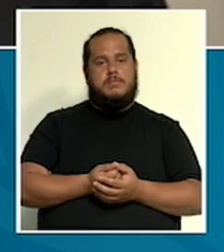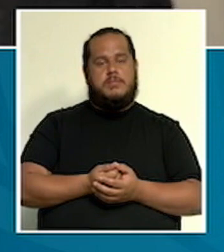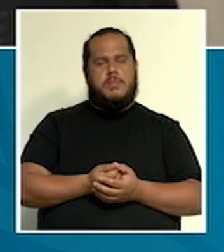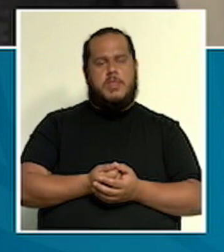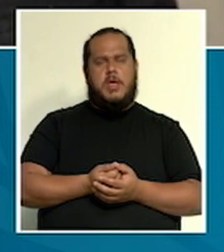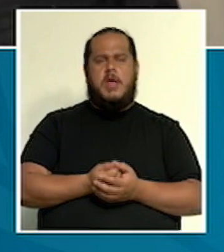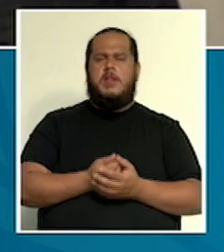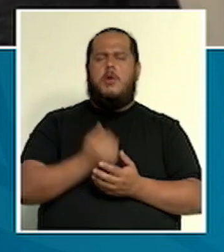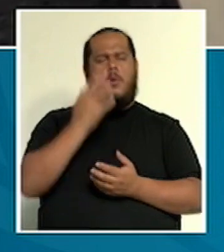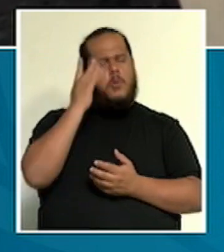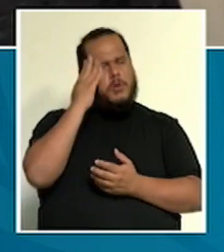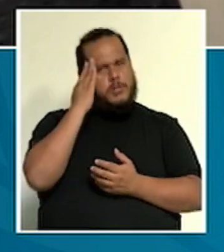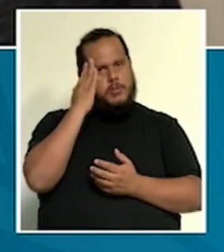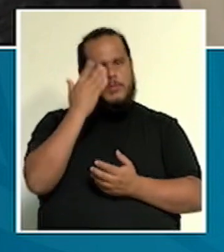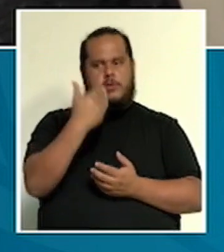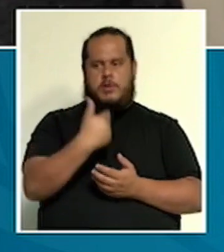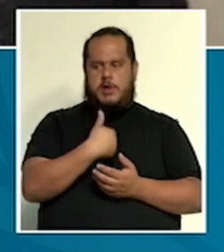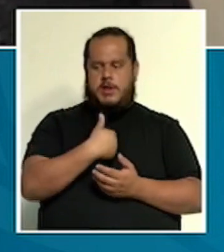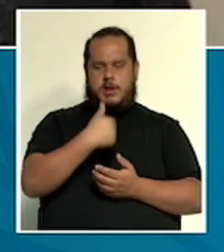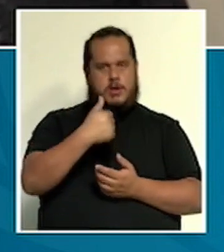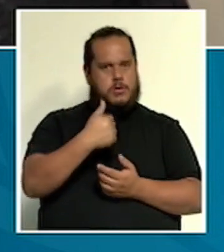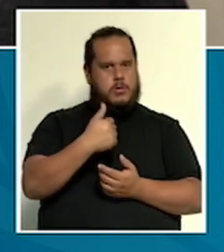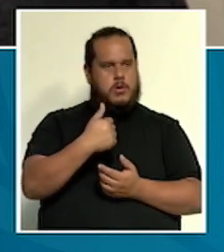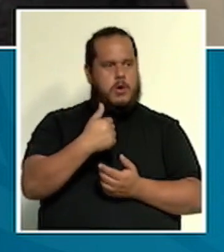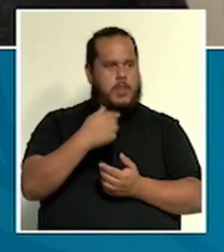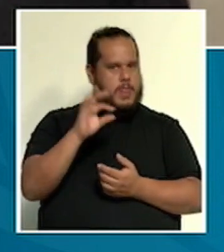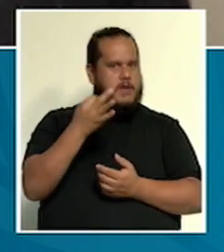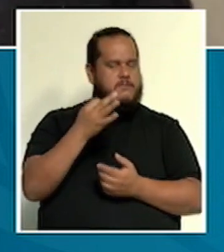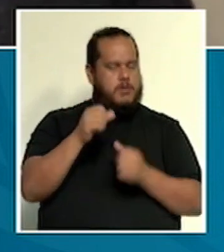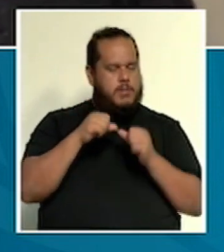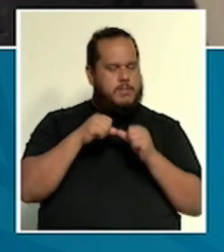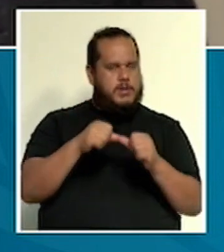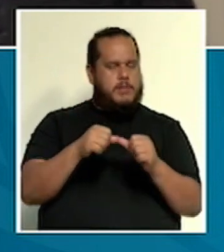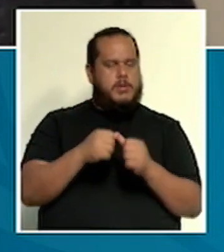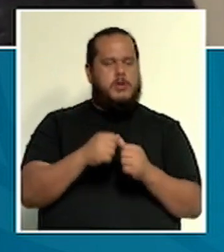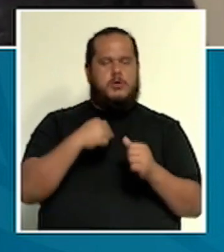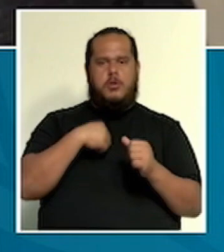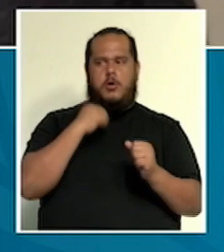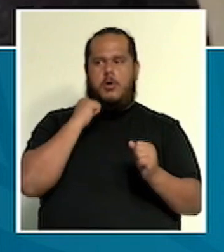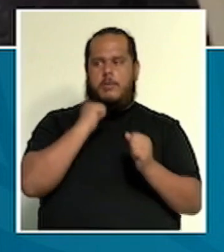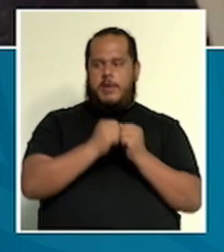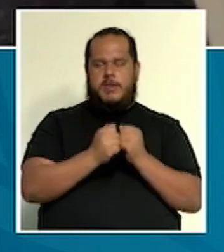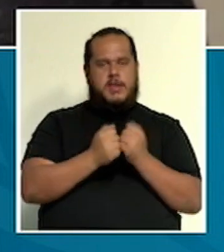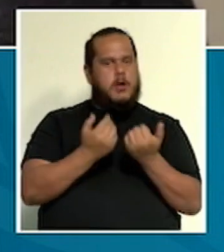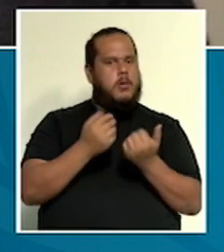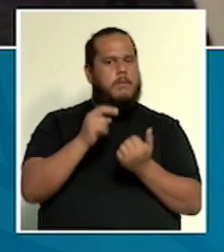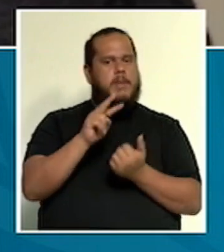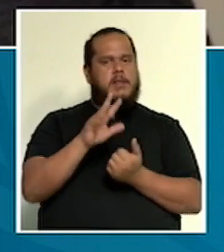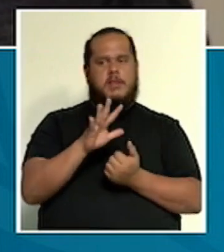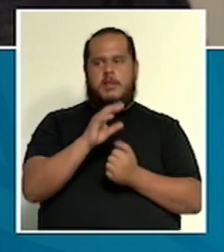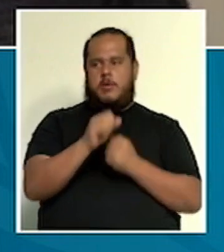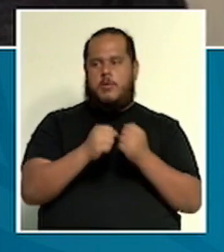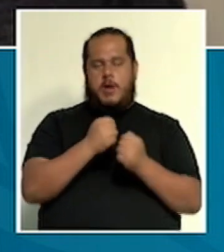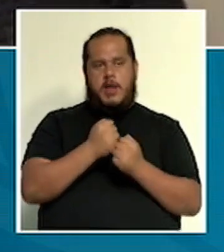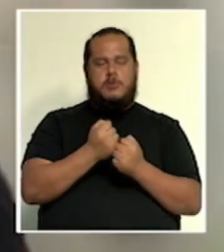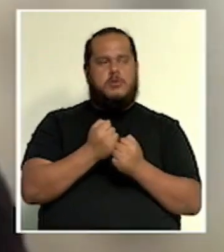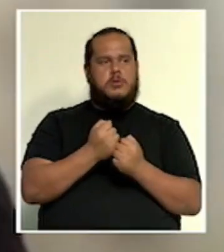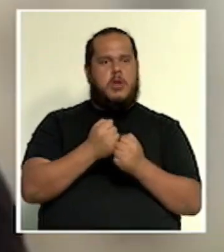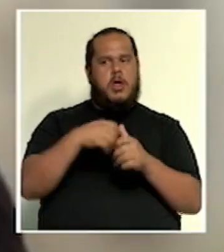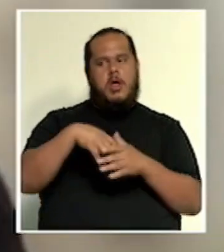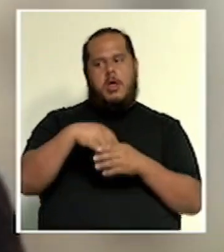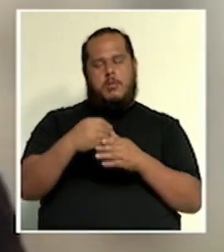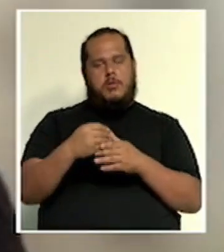Es una preocupación que he tenido yo de manera permanente. Pasé prácticamente 25 años muy fuera